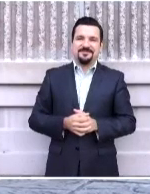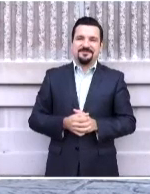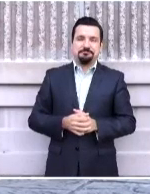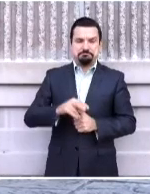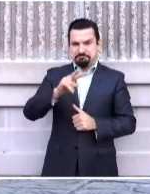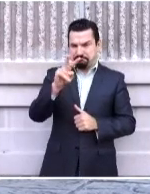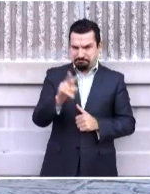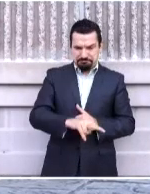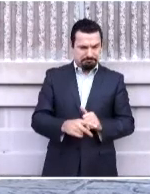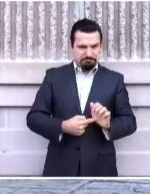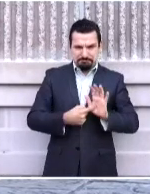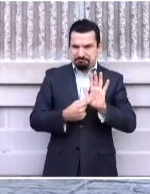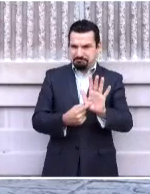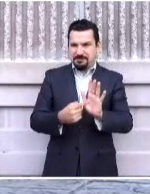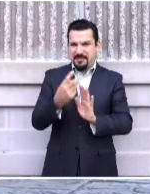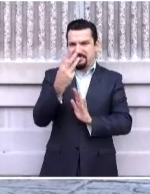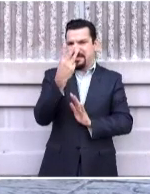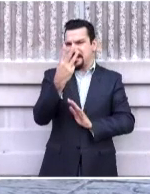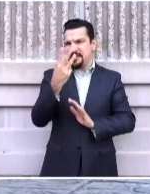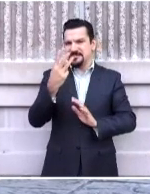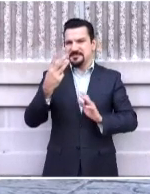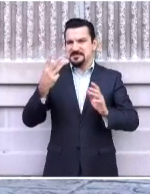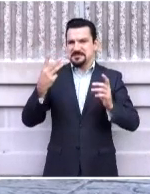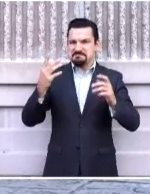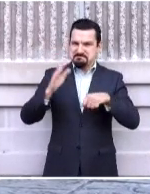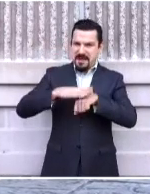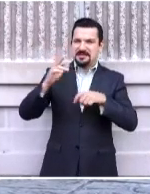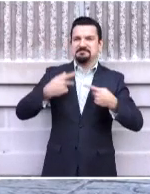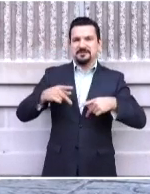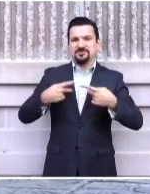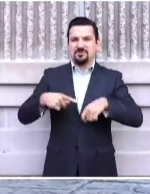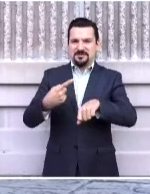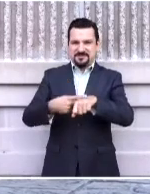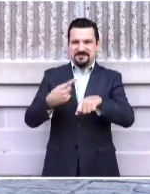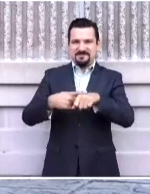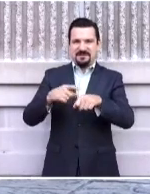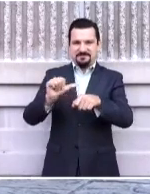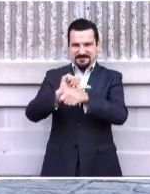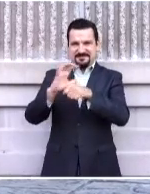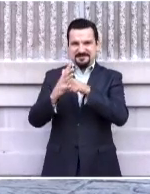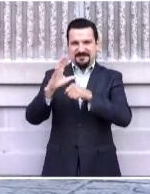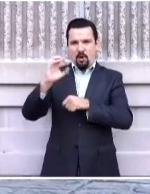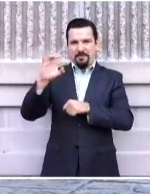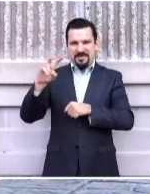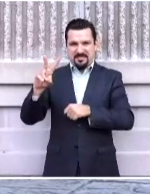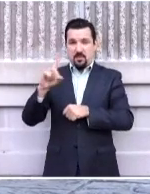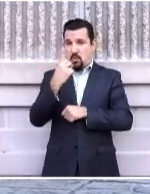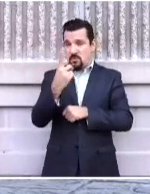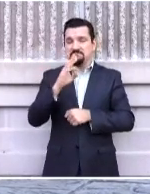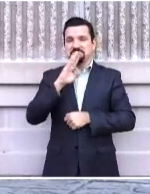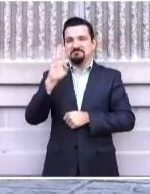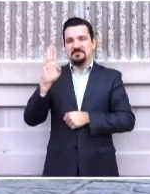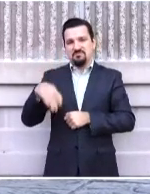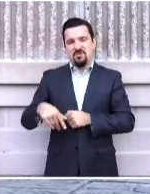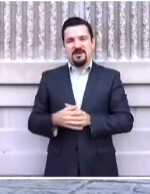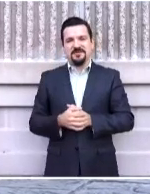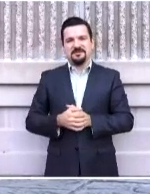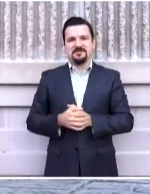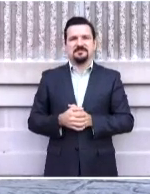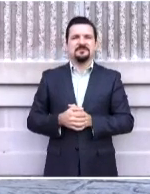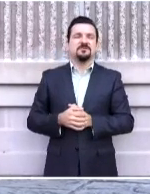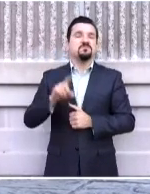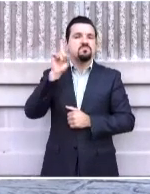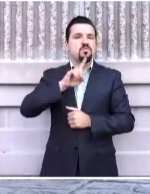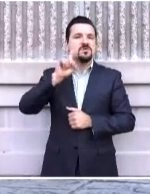Se confirmaron 3 casos de COVID-19, uno de ellos lamentablemente una defunción que ocurrió